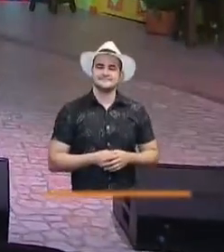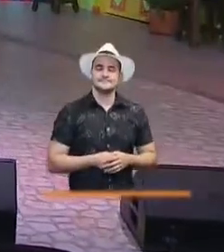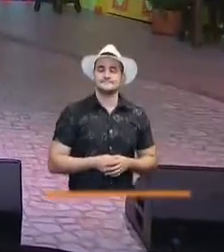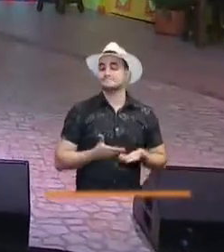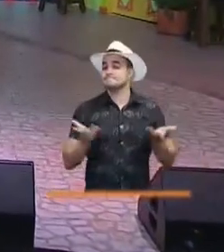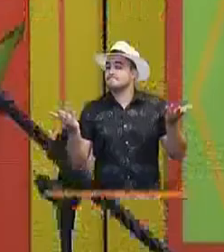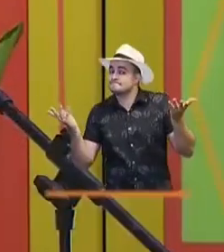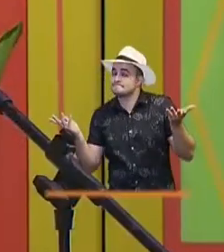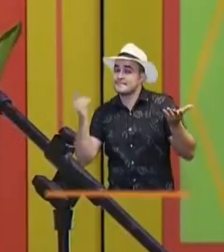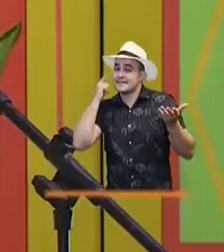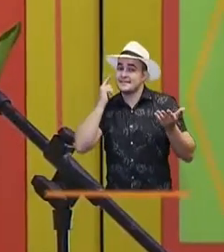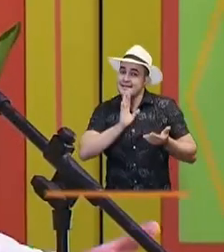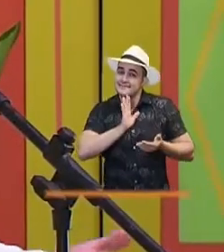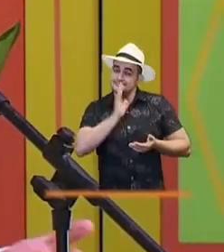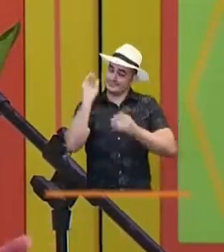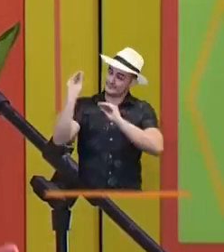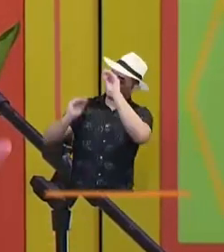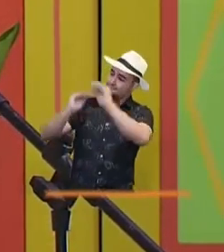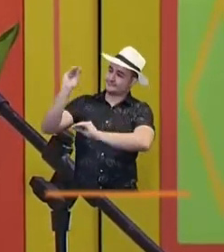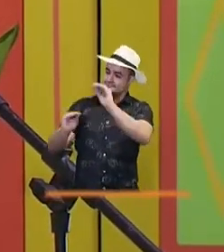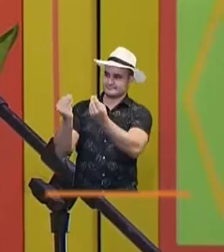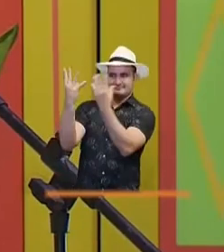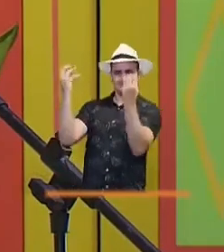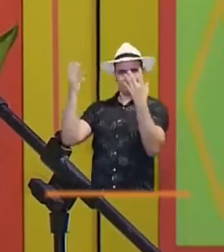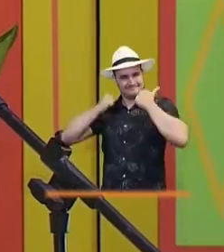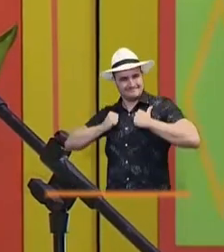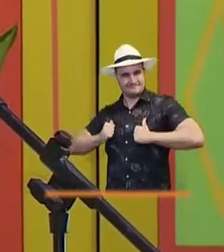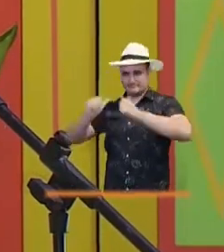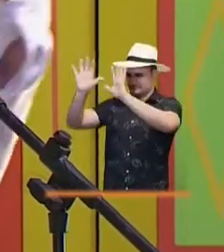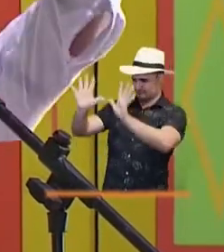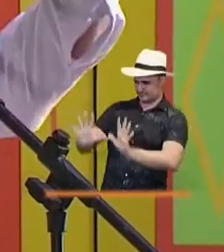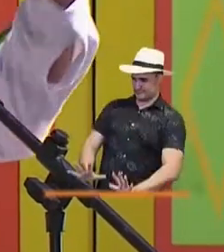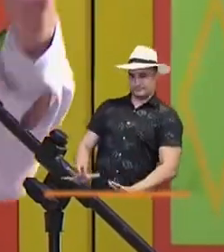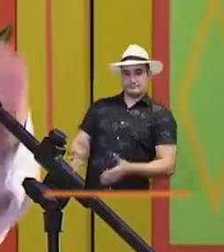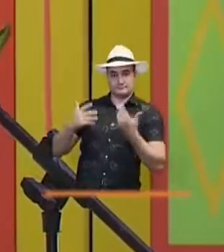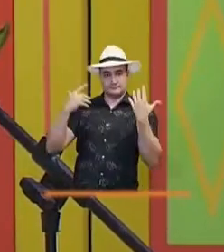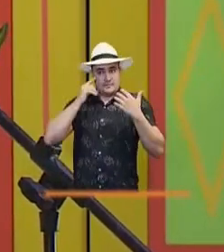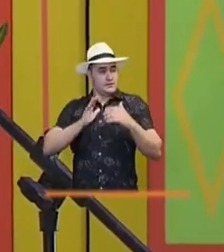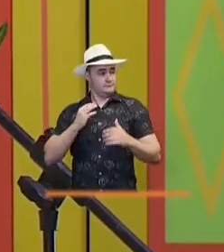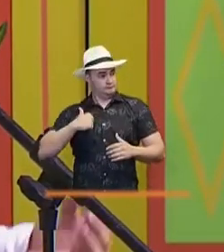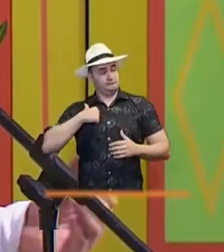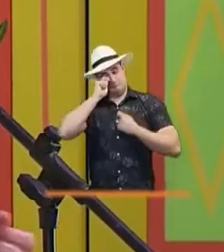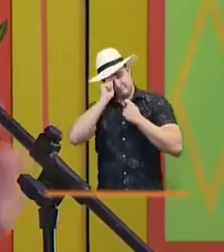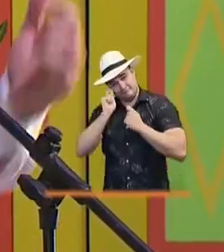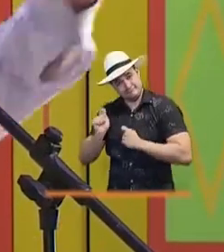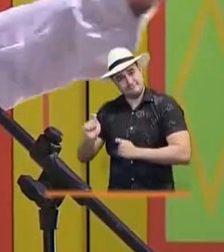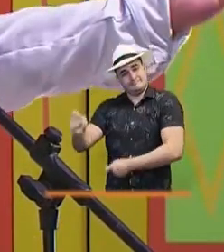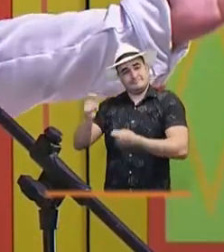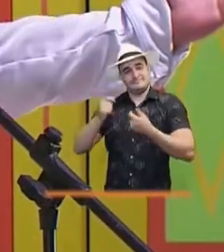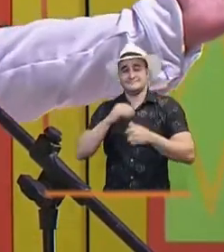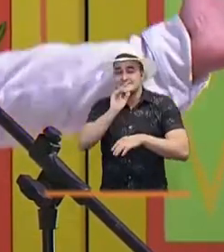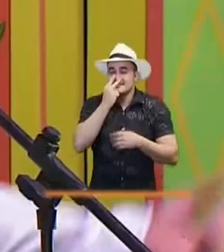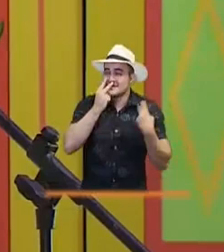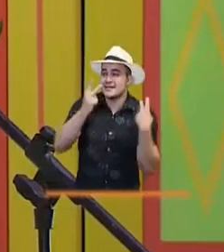No faltas en la silleta, más presencia es muy grata cuando has visto